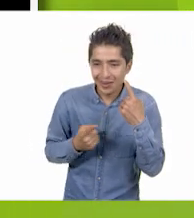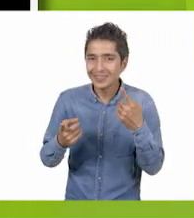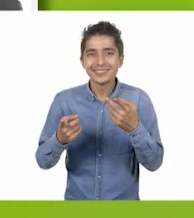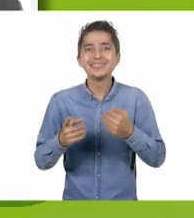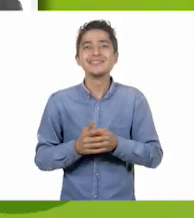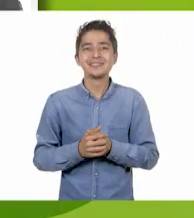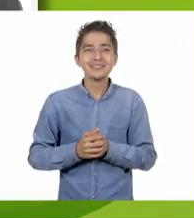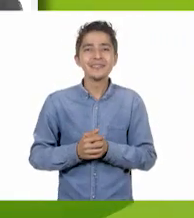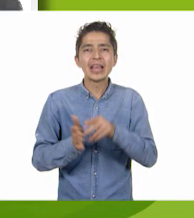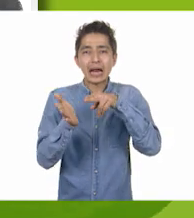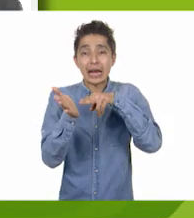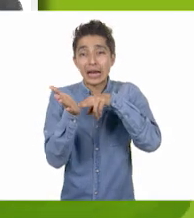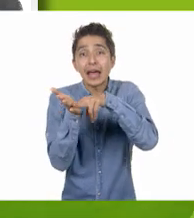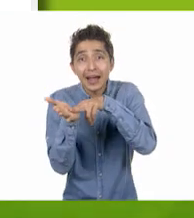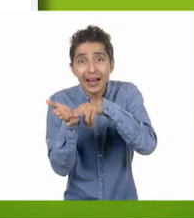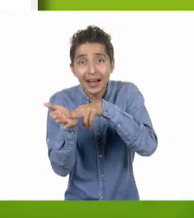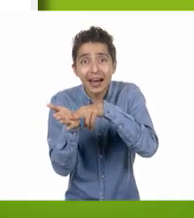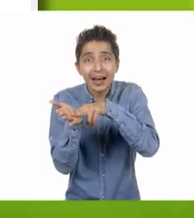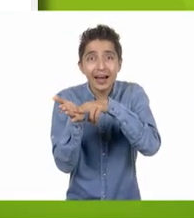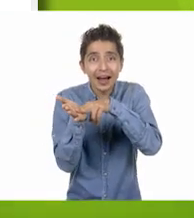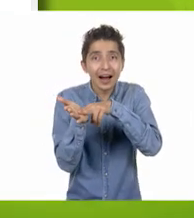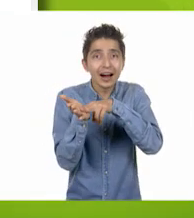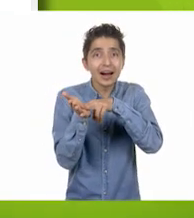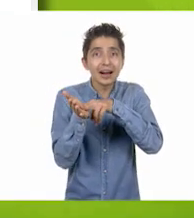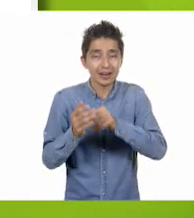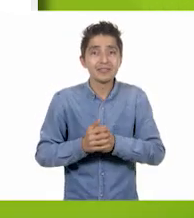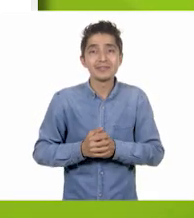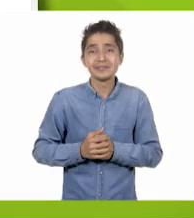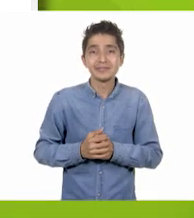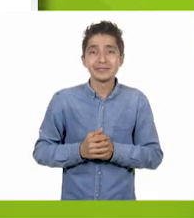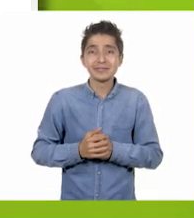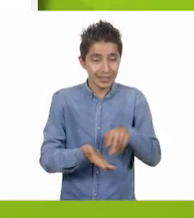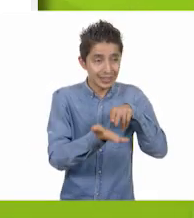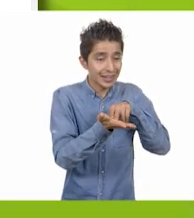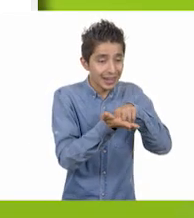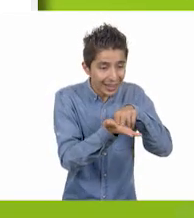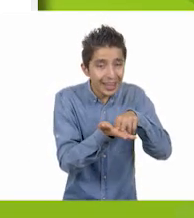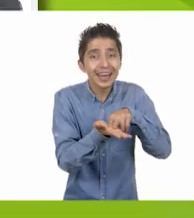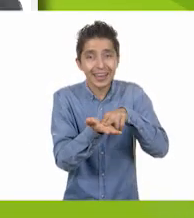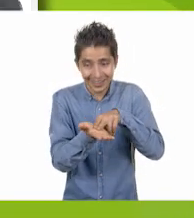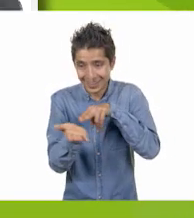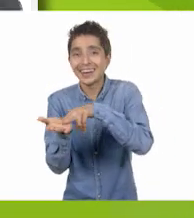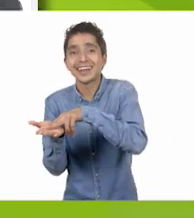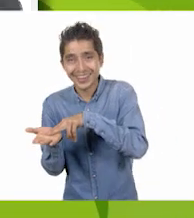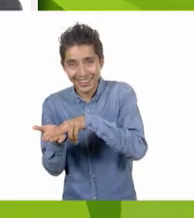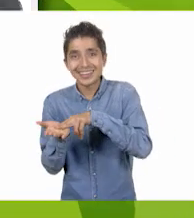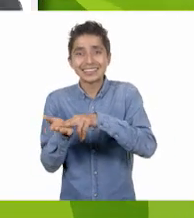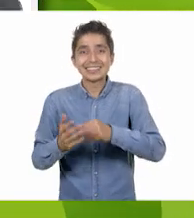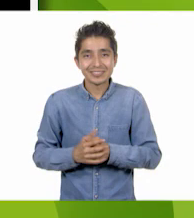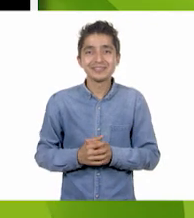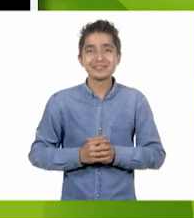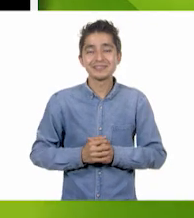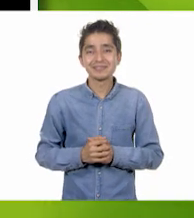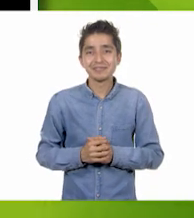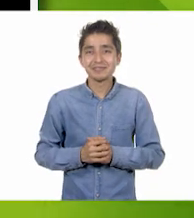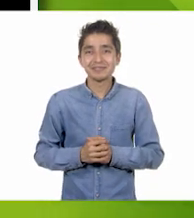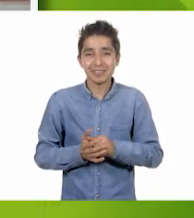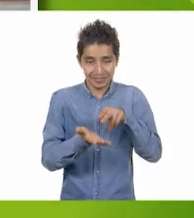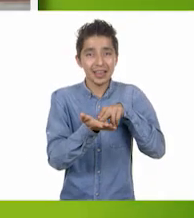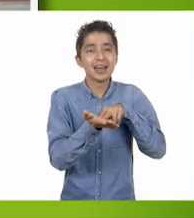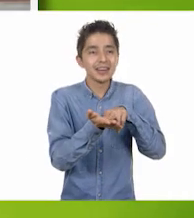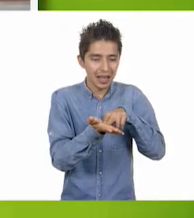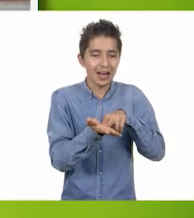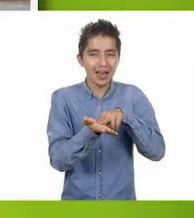Rojo. Negro. Negro. Negro. Negro. Negro. Negro. Negro. Negro. Negro. Negro. Negro.